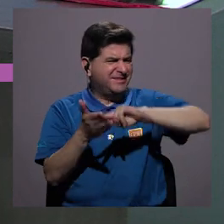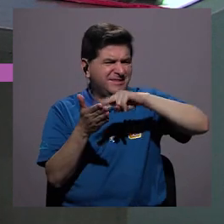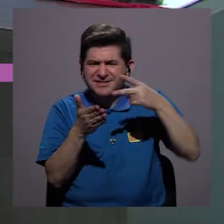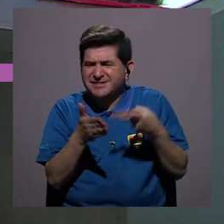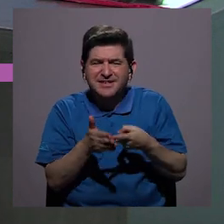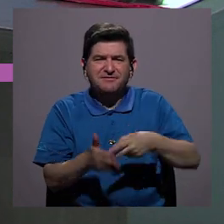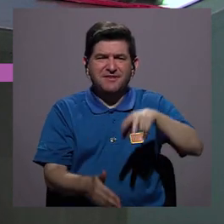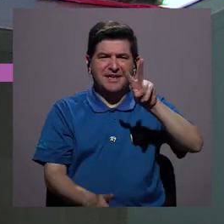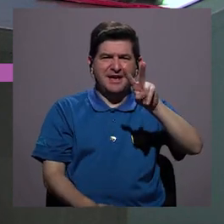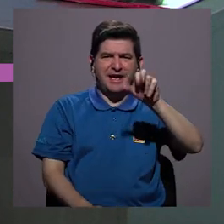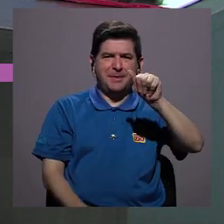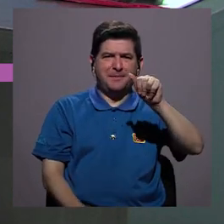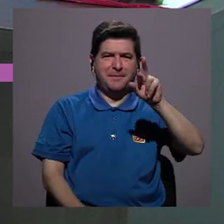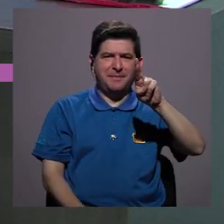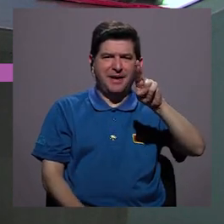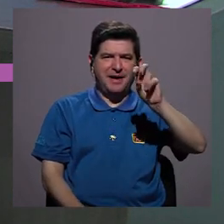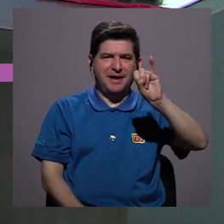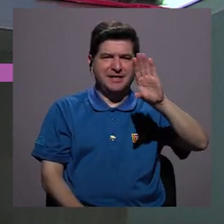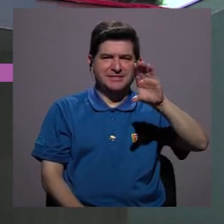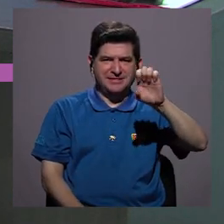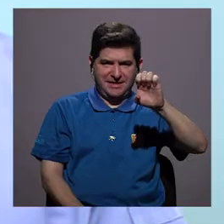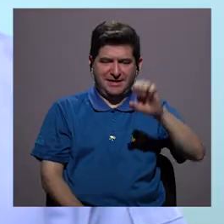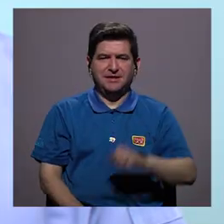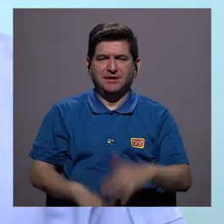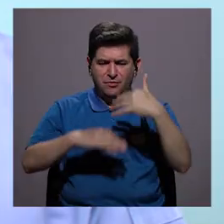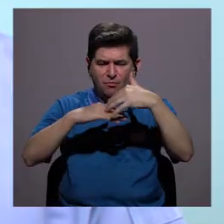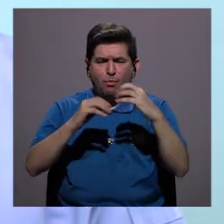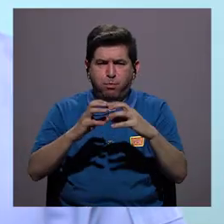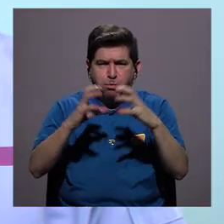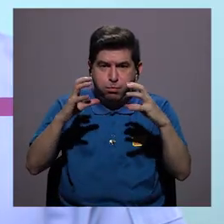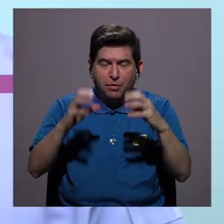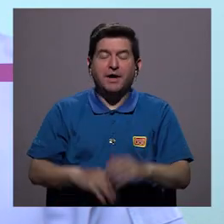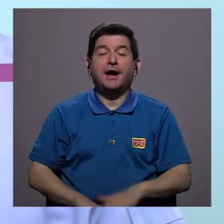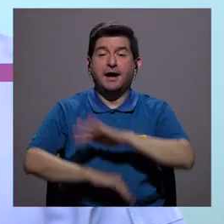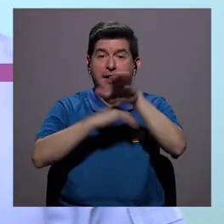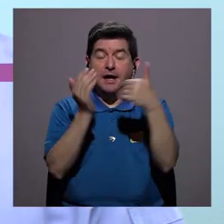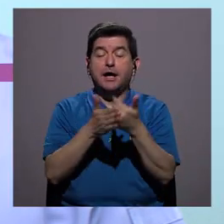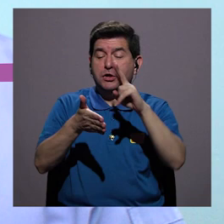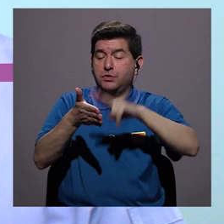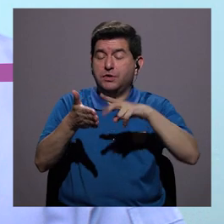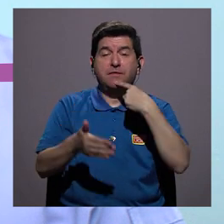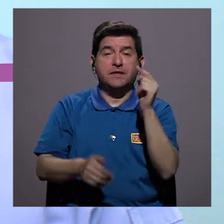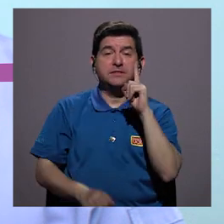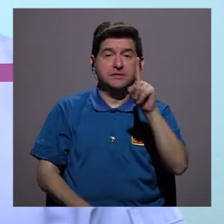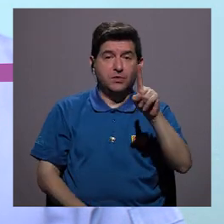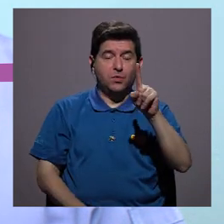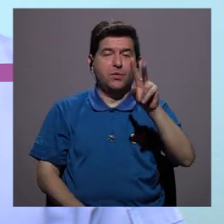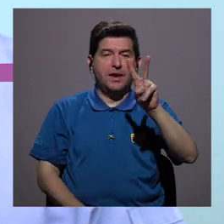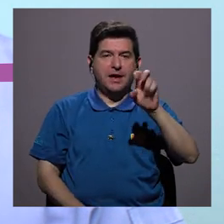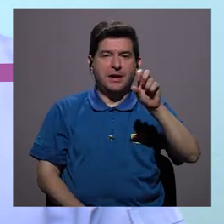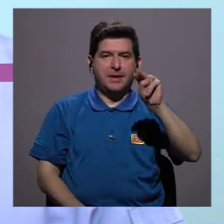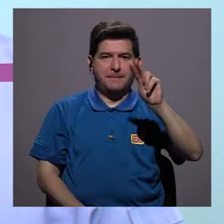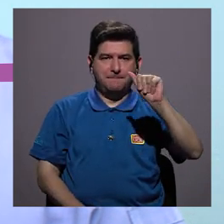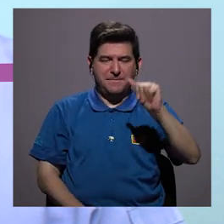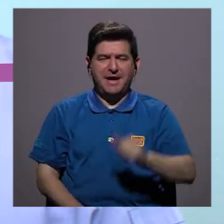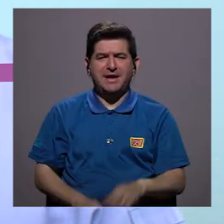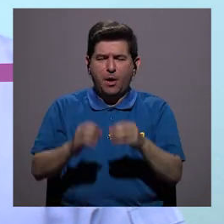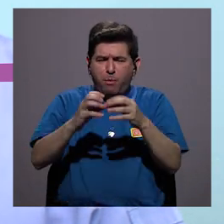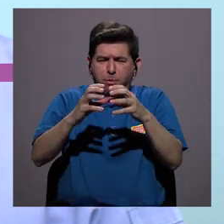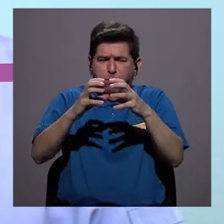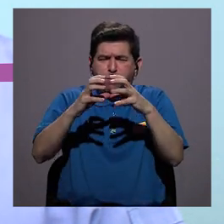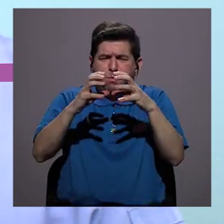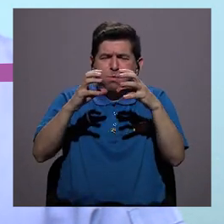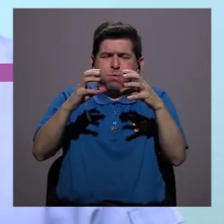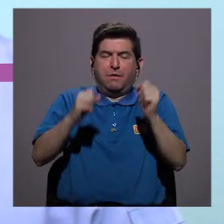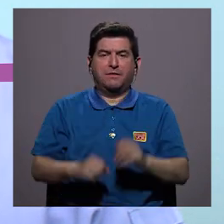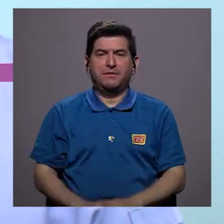elemental. ¿Qué es una varice? Una varice, según toda la literatura, es una vena dilatada y